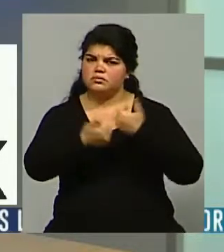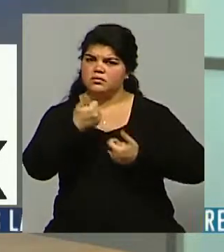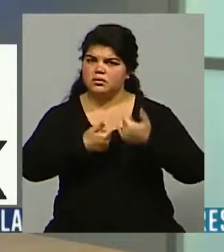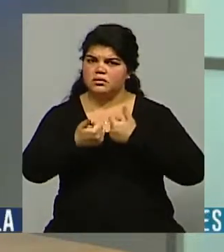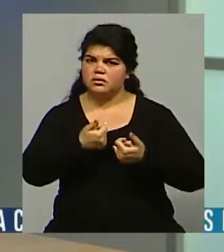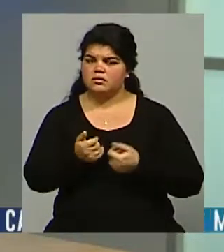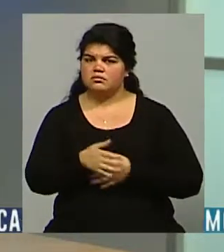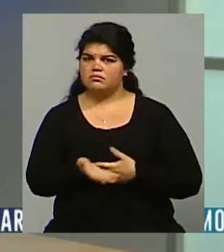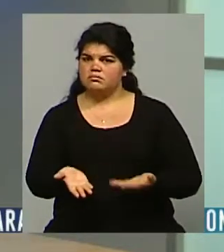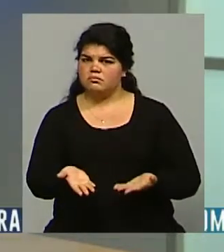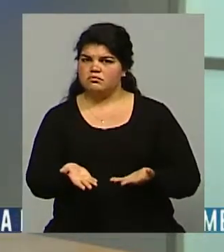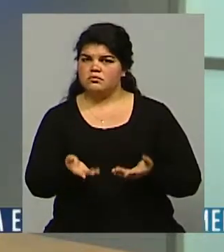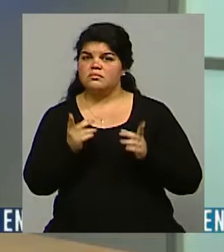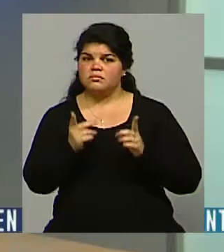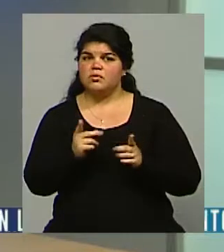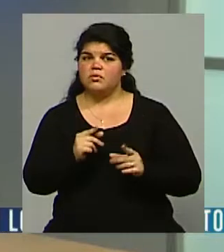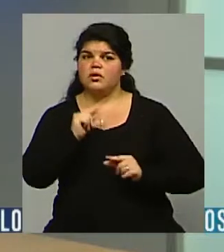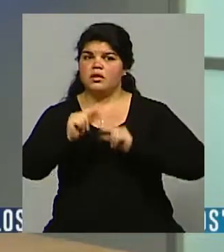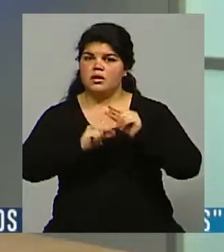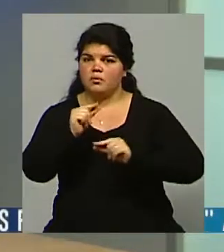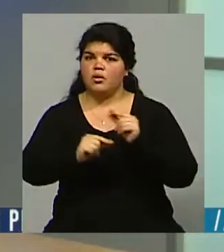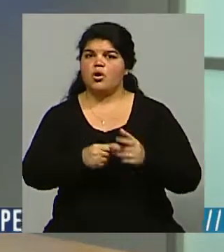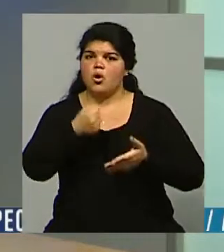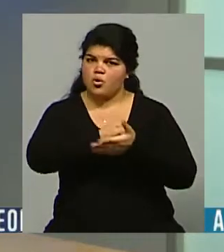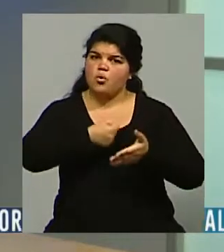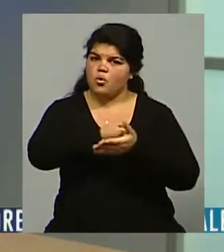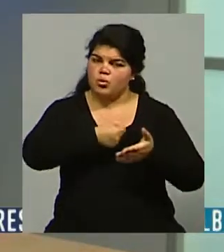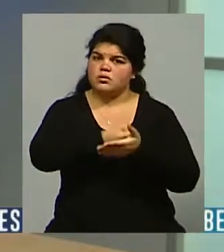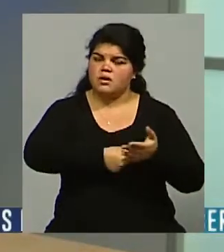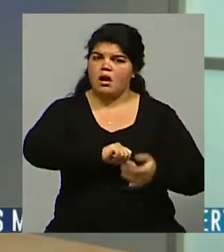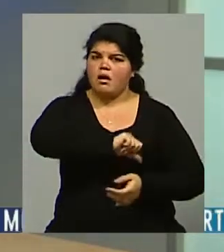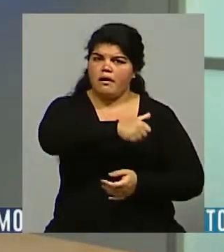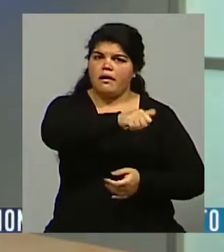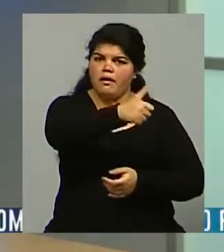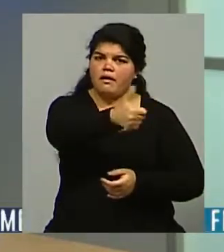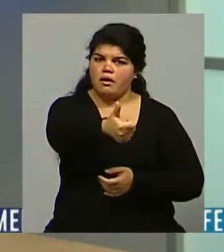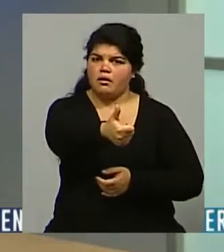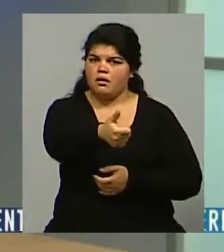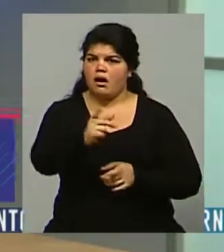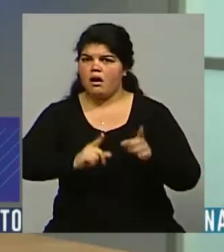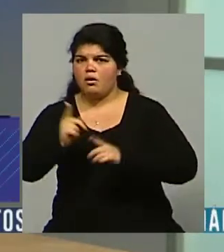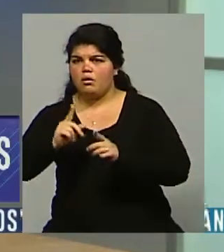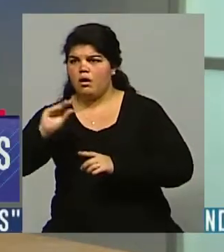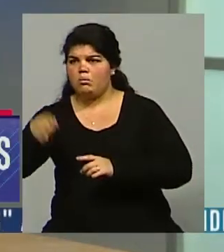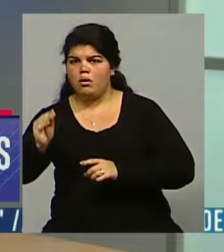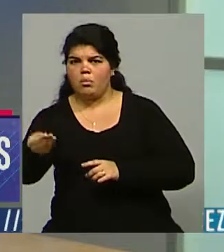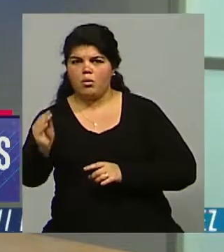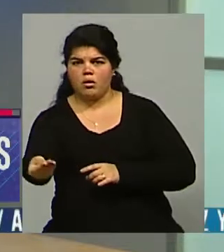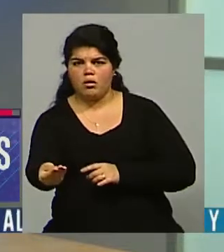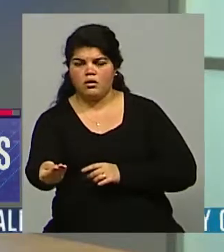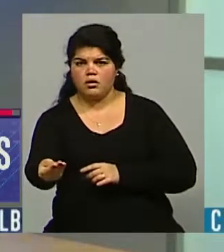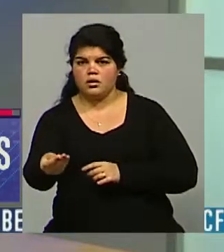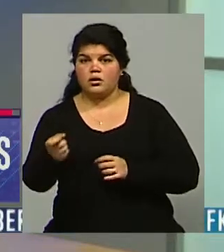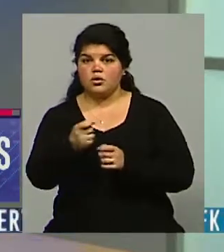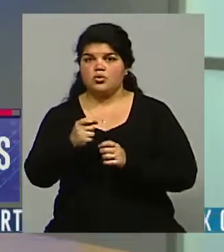hablan de batallas que se han ido ganando, al mismo tiempo hay otras que seguimos perdiendo, digo, porque esas diferencias que hay, esa brecha que hay con los salarios, por